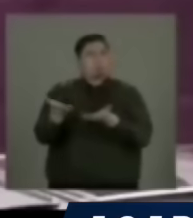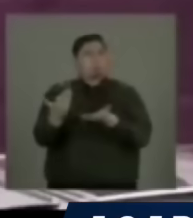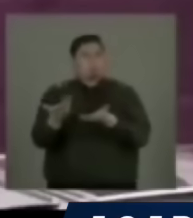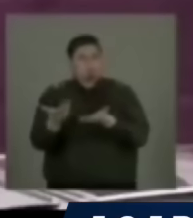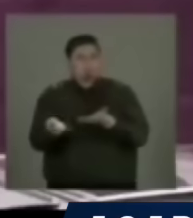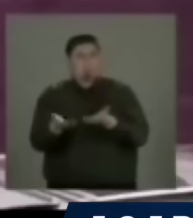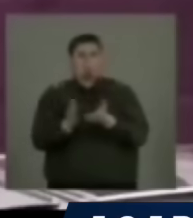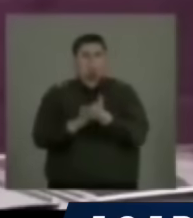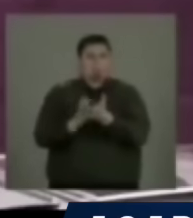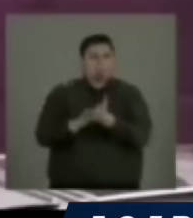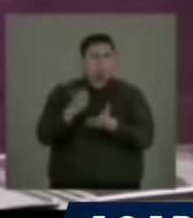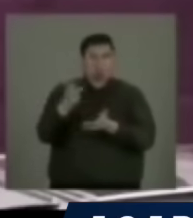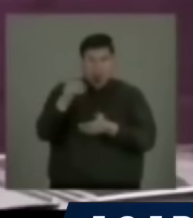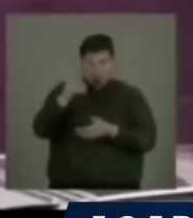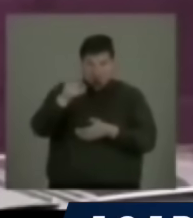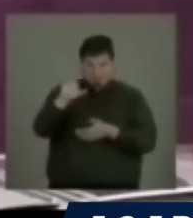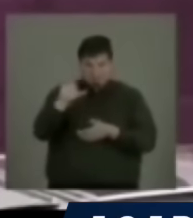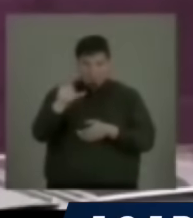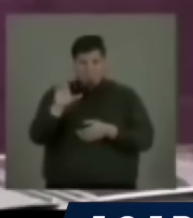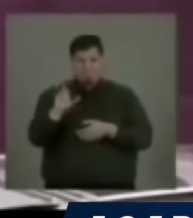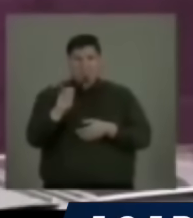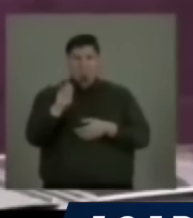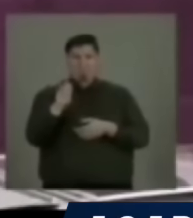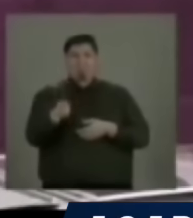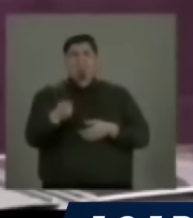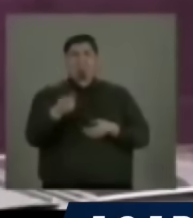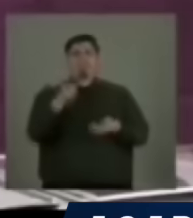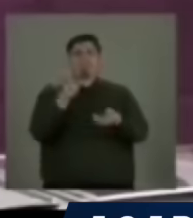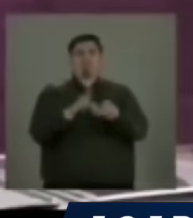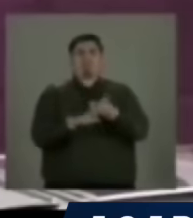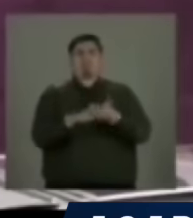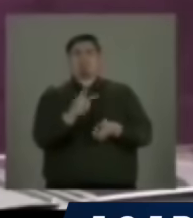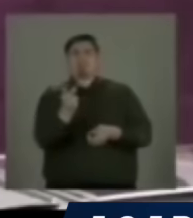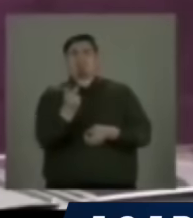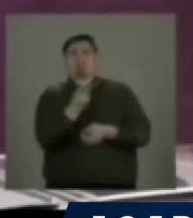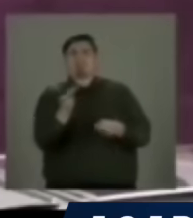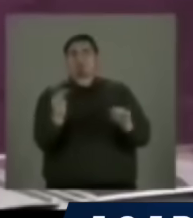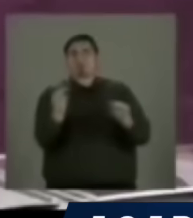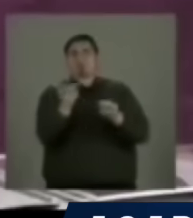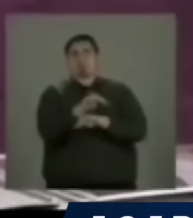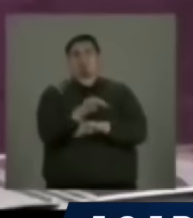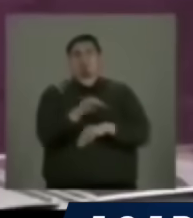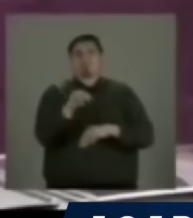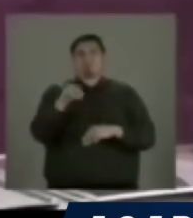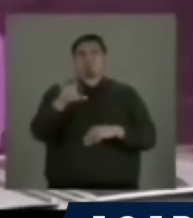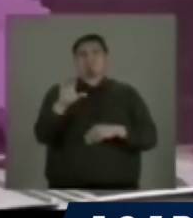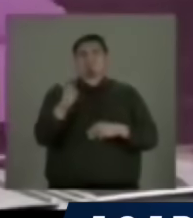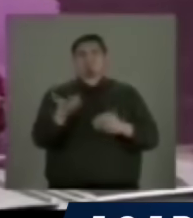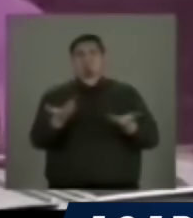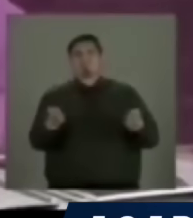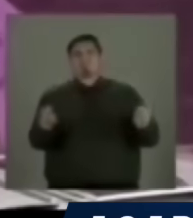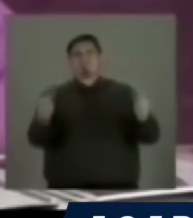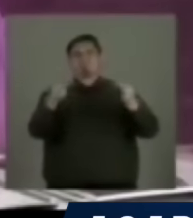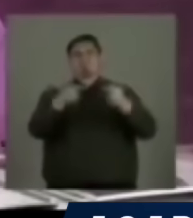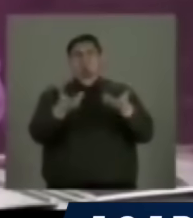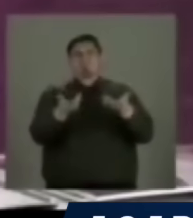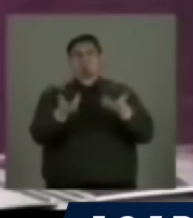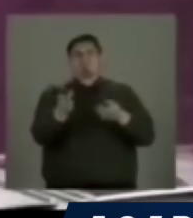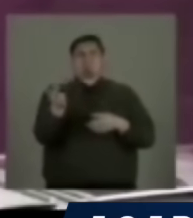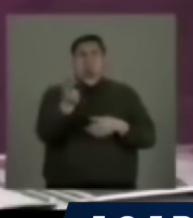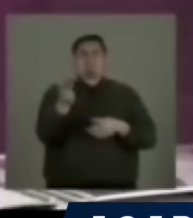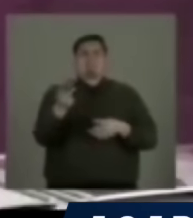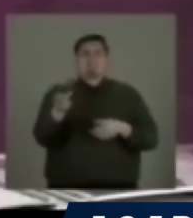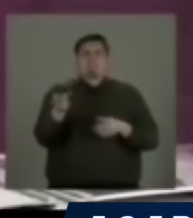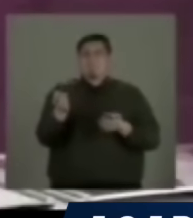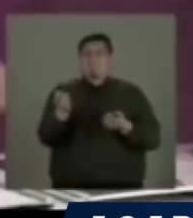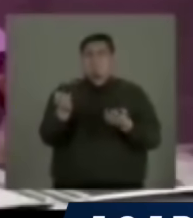ciudadano es el empleado de morena así lo ha reconocido Palacio Nacional como los mejores empleados del Te